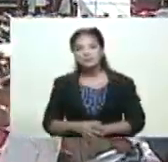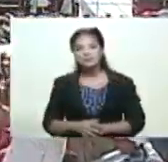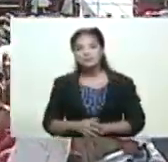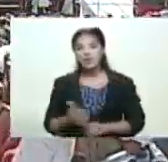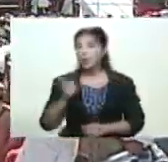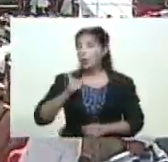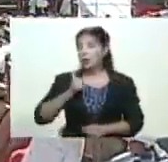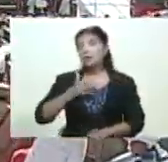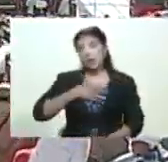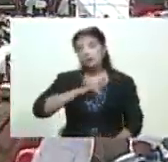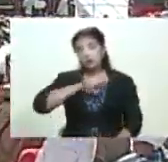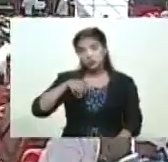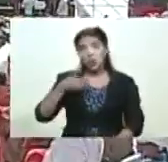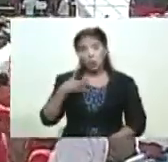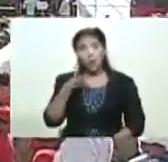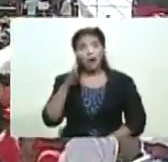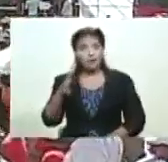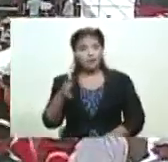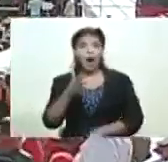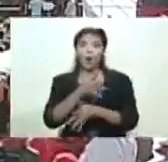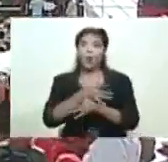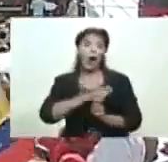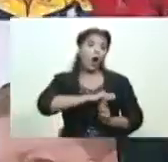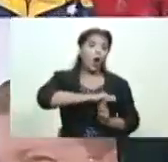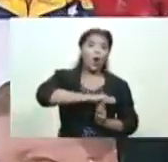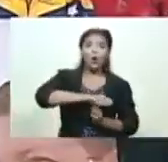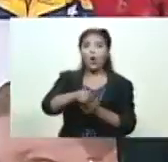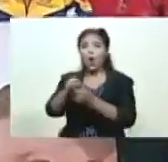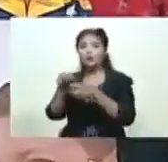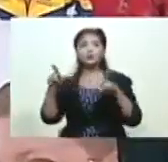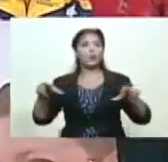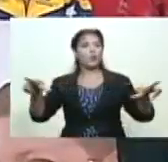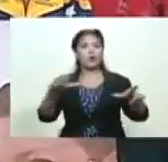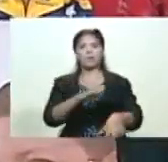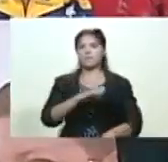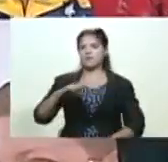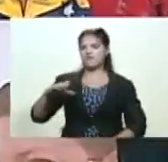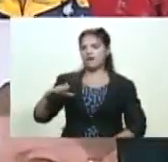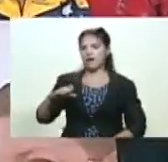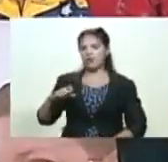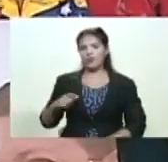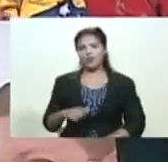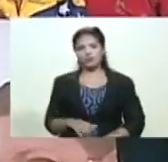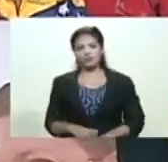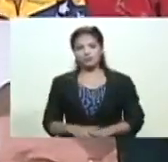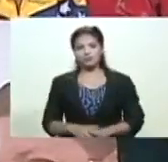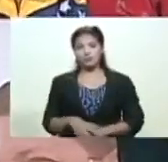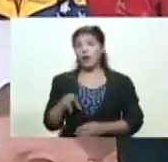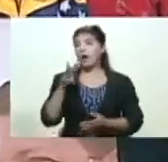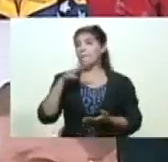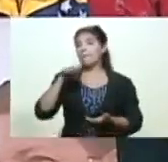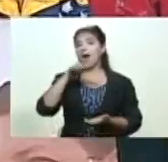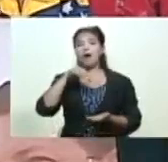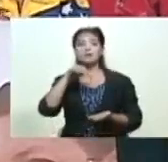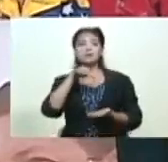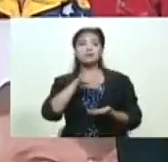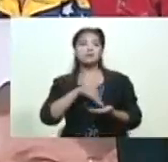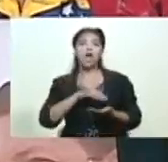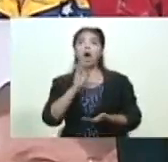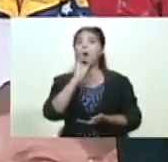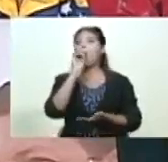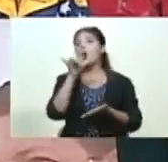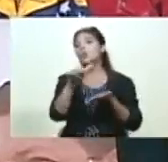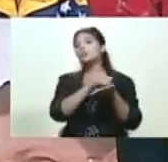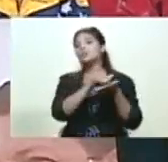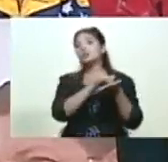Cualquiera de nosotros puede ir a jugar golf en su campo privado, en Miami o New